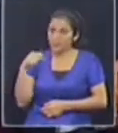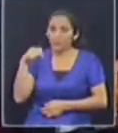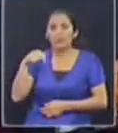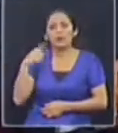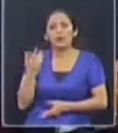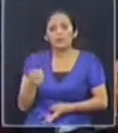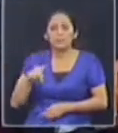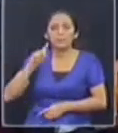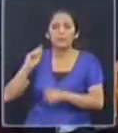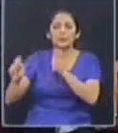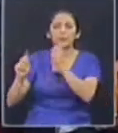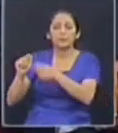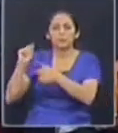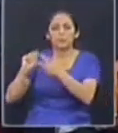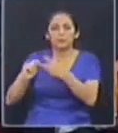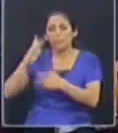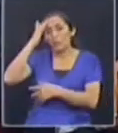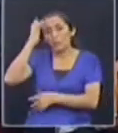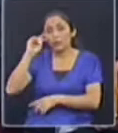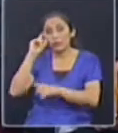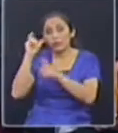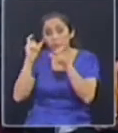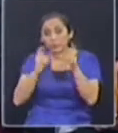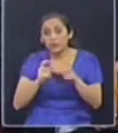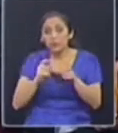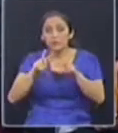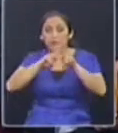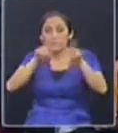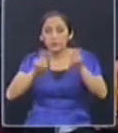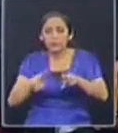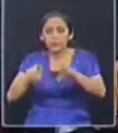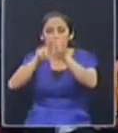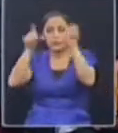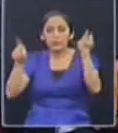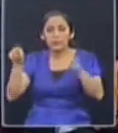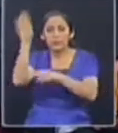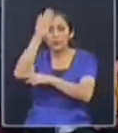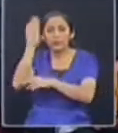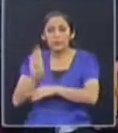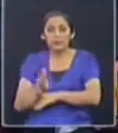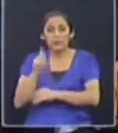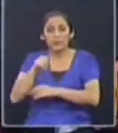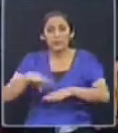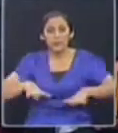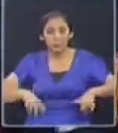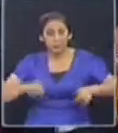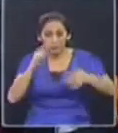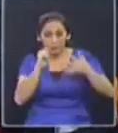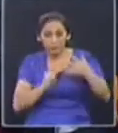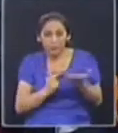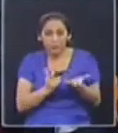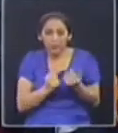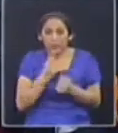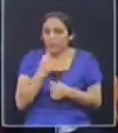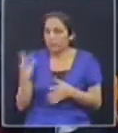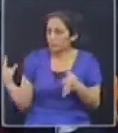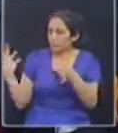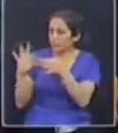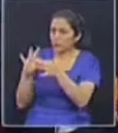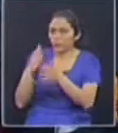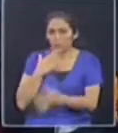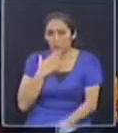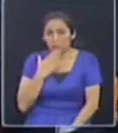asociación ilícita que realiza la Fiscalía en el caso Odebrecht. Esta sería la tercera ocasión que el segundo mandatario acuda a